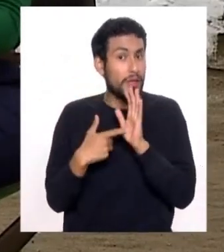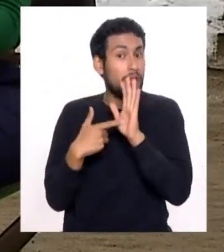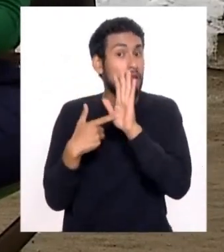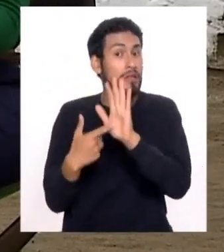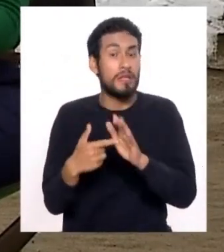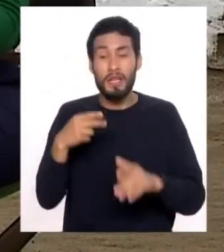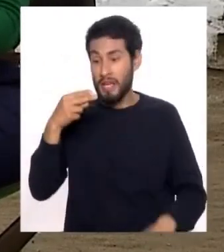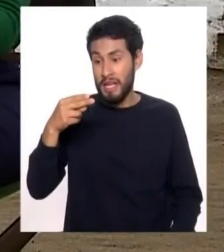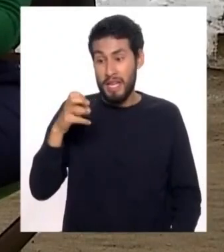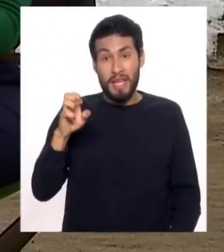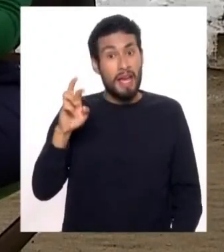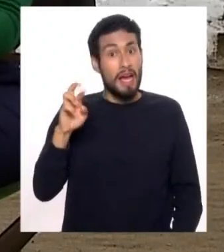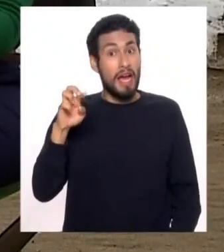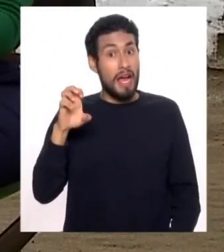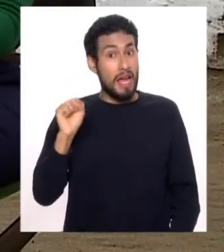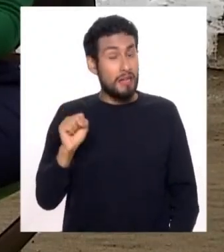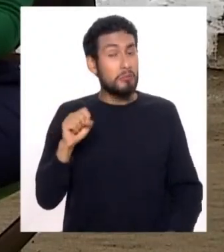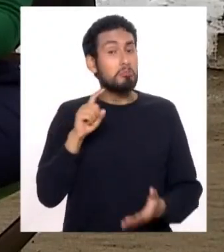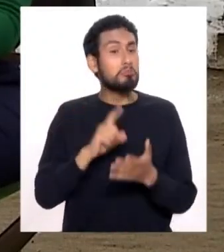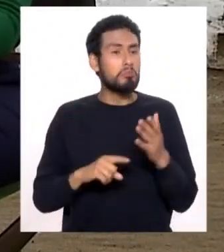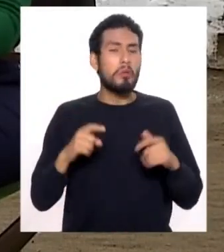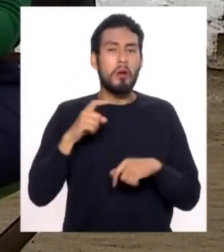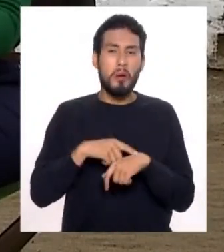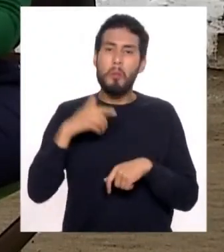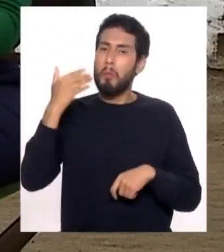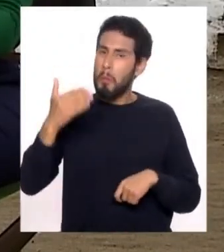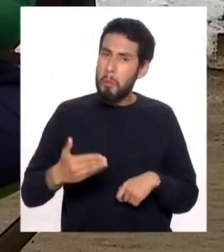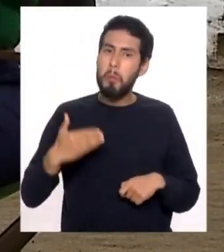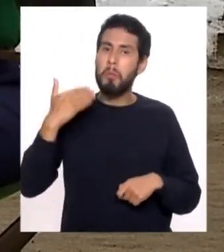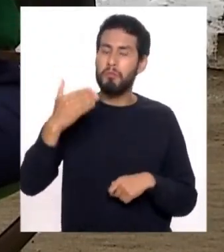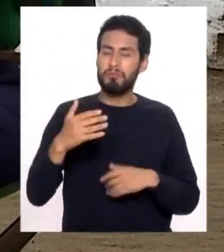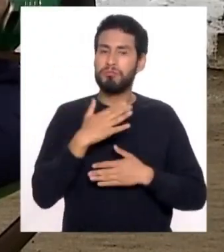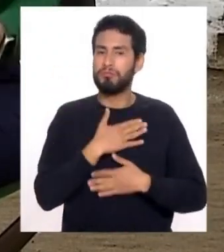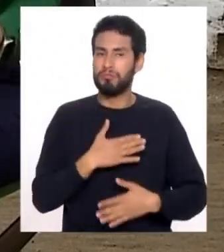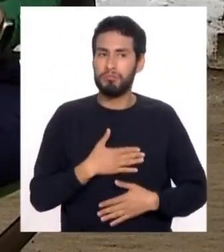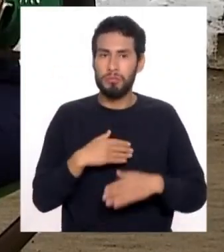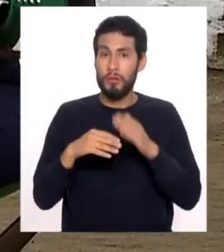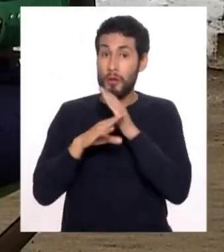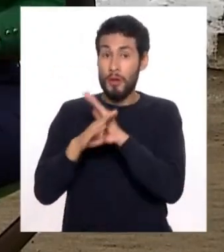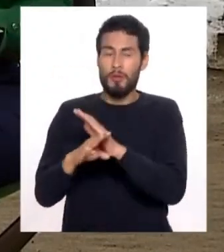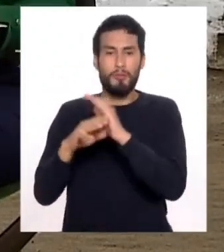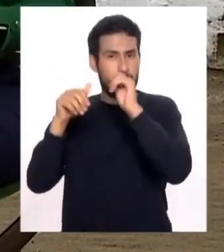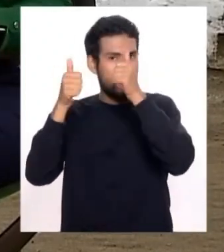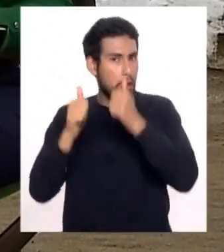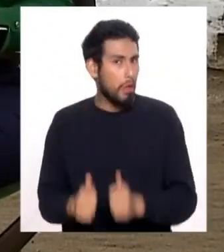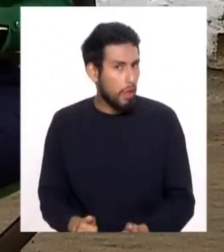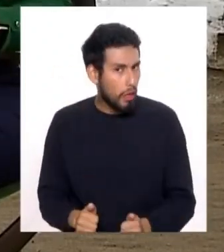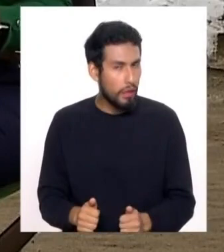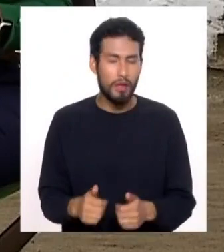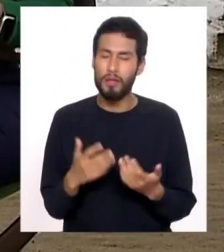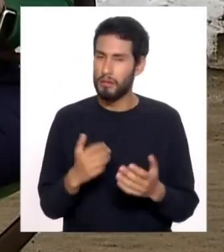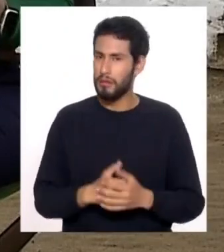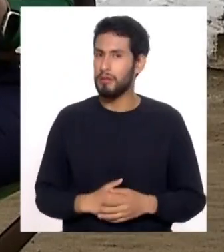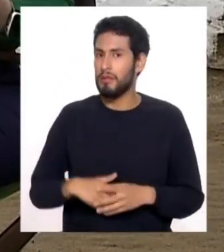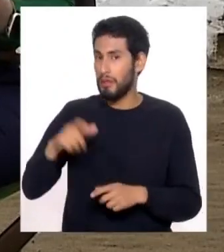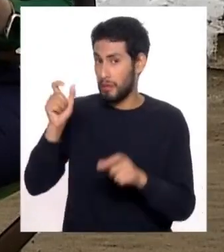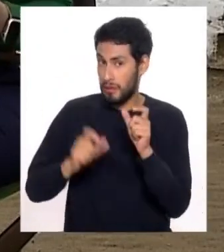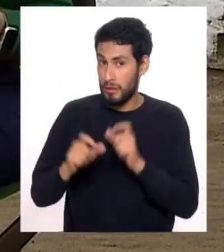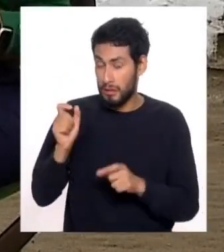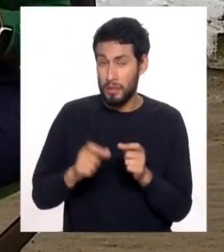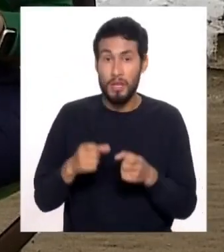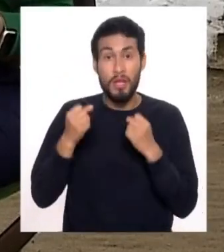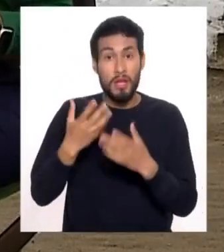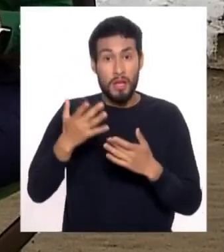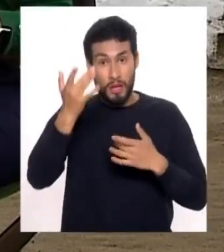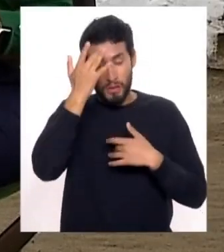el herpes, por ejemplo, se expresa cada cierto tiempo que la inmunidad de la persona baja, ¿no? Entonces, muchos pacientes que están padeciendo